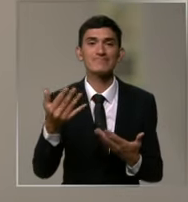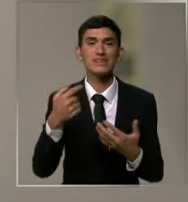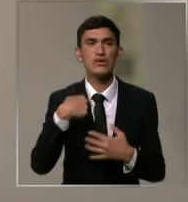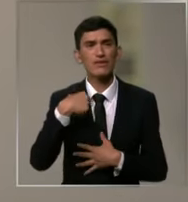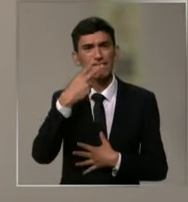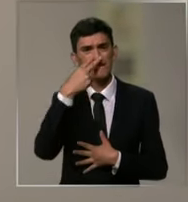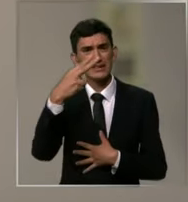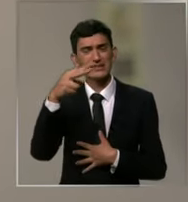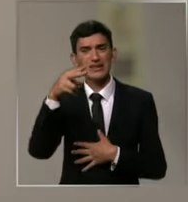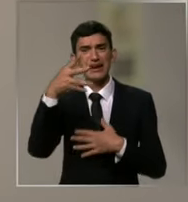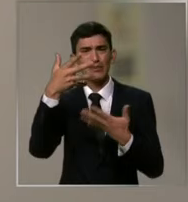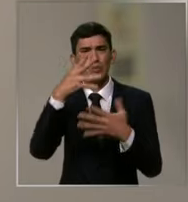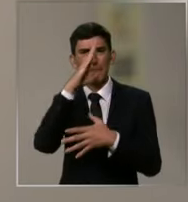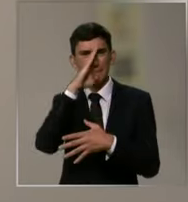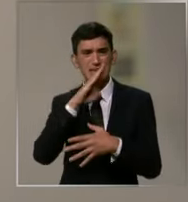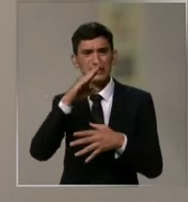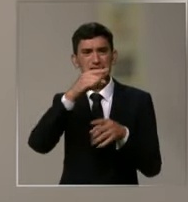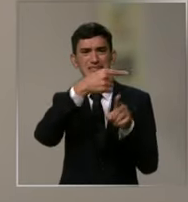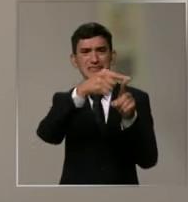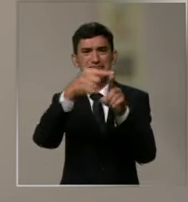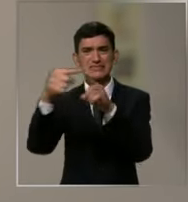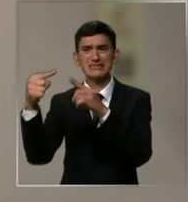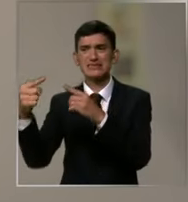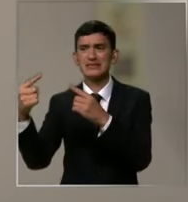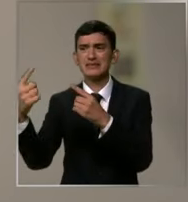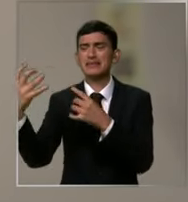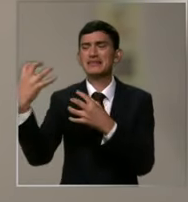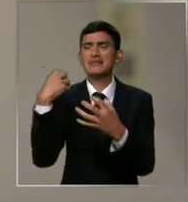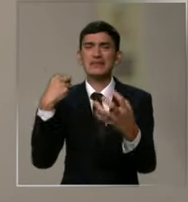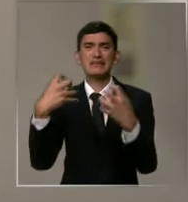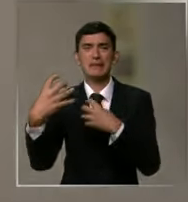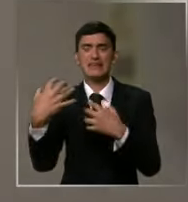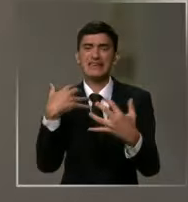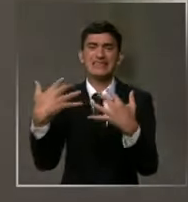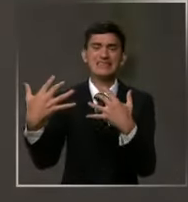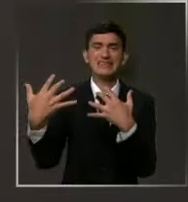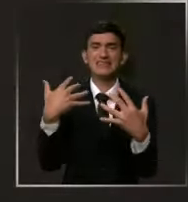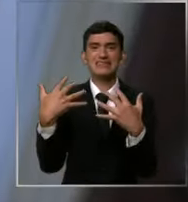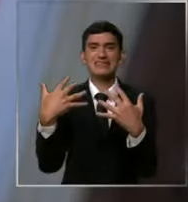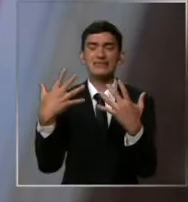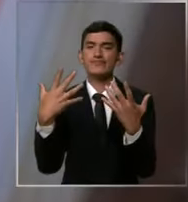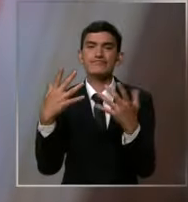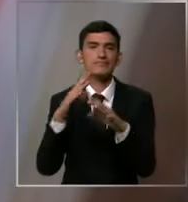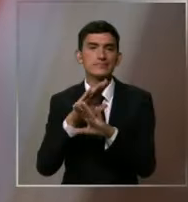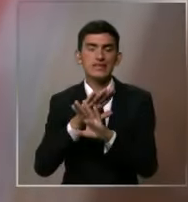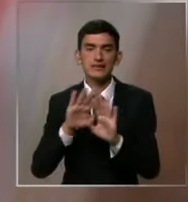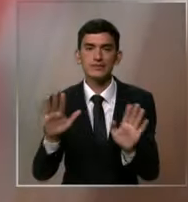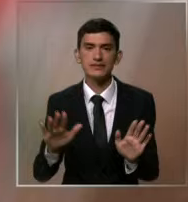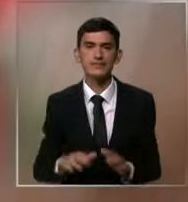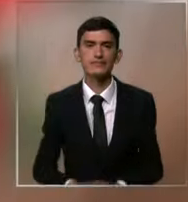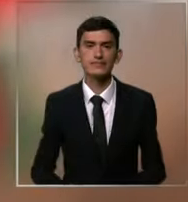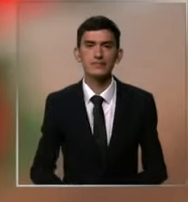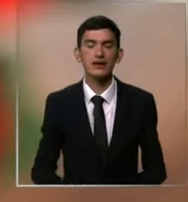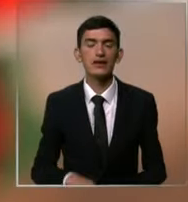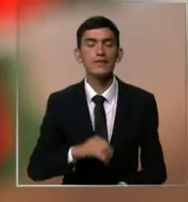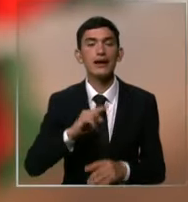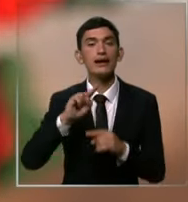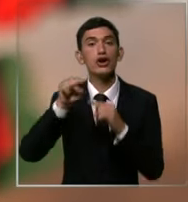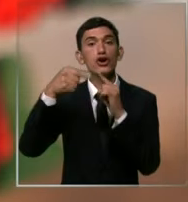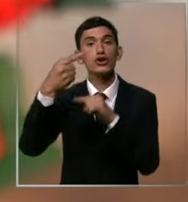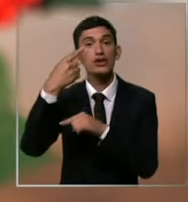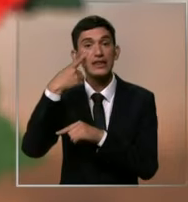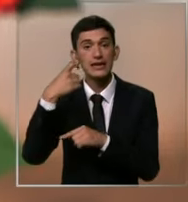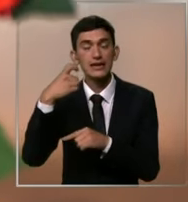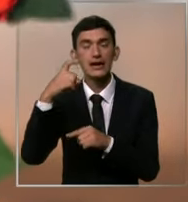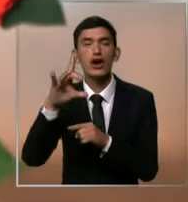cantidad de perros aquí, como una jauría de perros, me están atacando, me están atacando. Y hasta ahí llegó todo. A Daniela la encontraron al día siguiente en